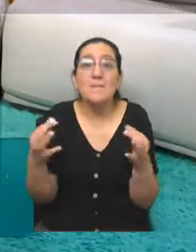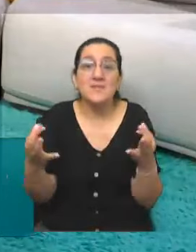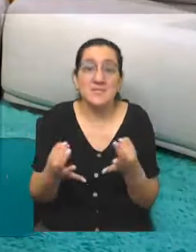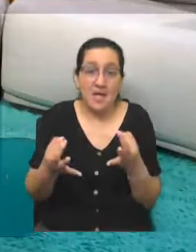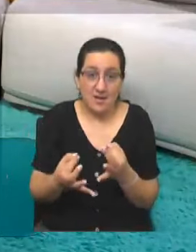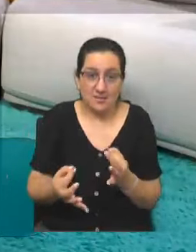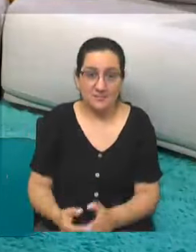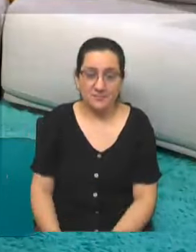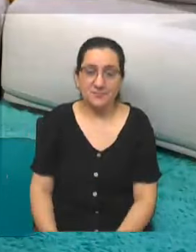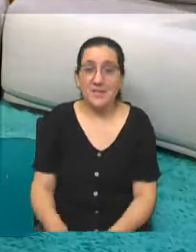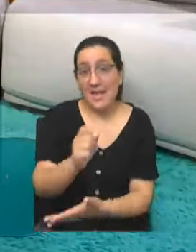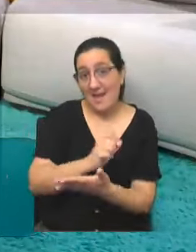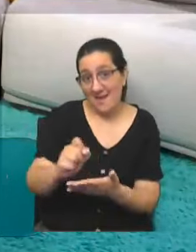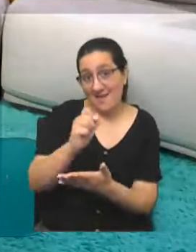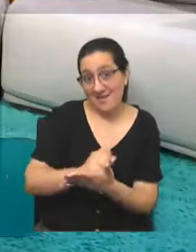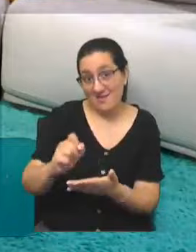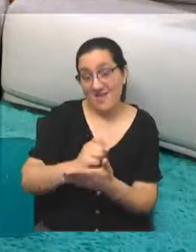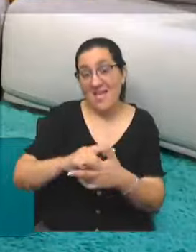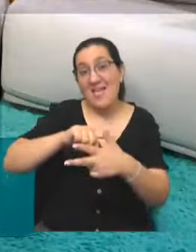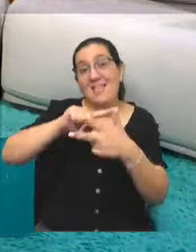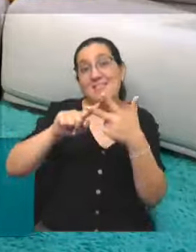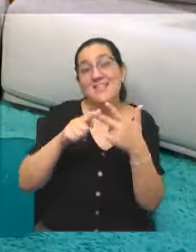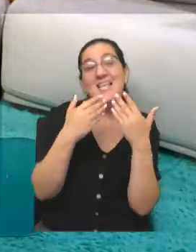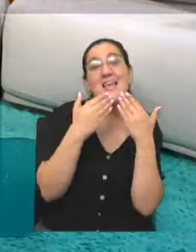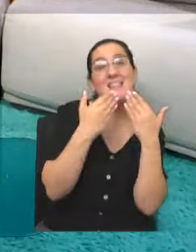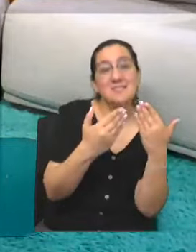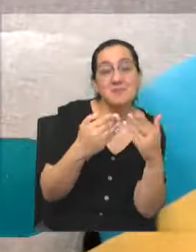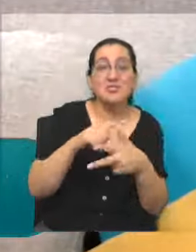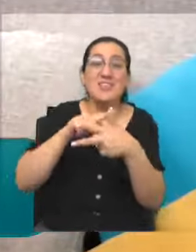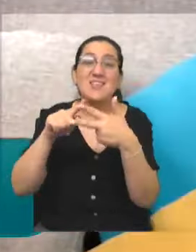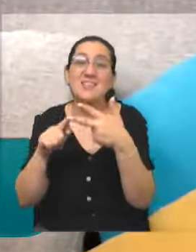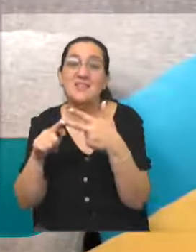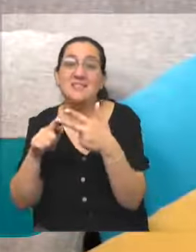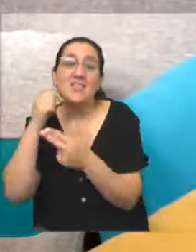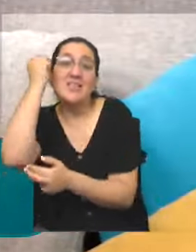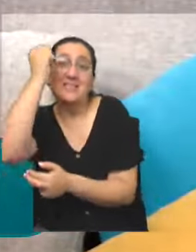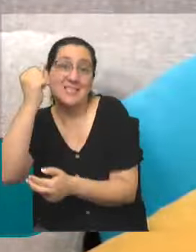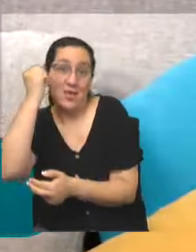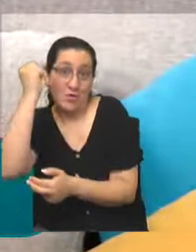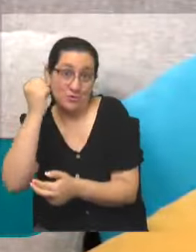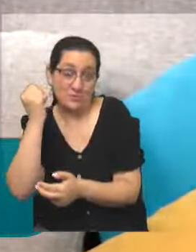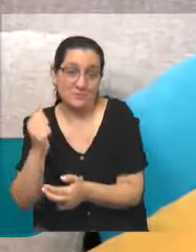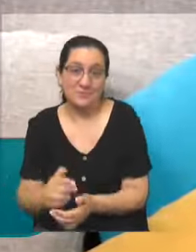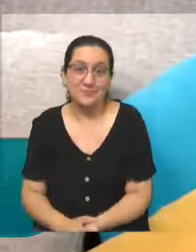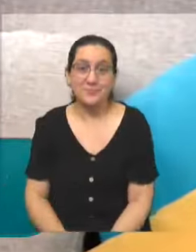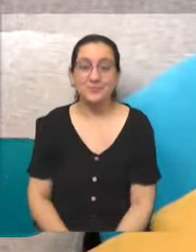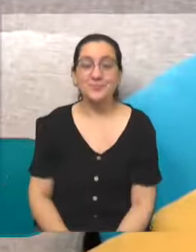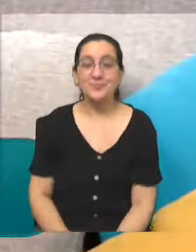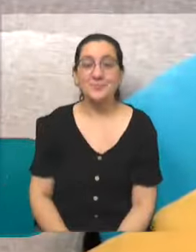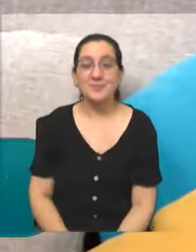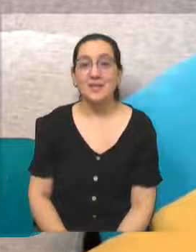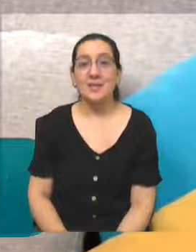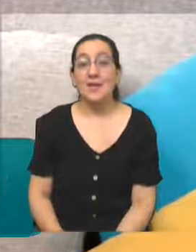¿Sí? Escriban esos una tres... Claro. Tres agradecimientos, tres pedidos y